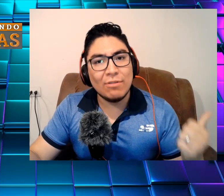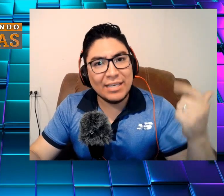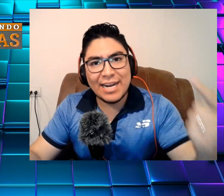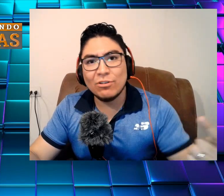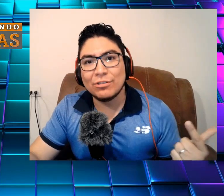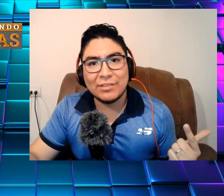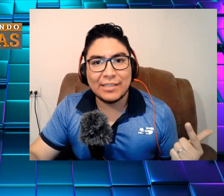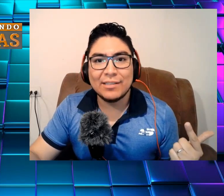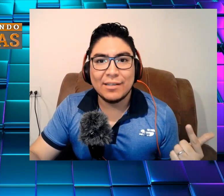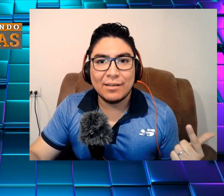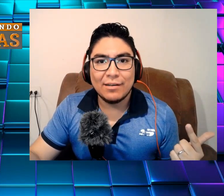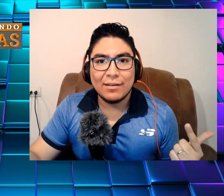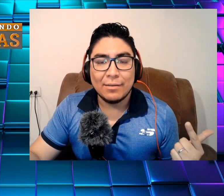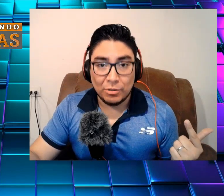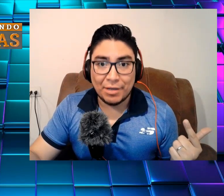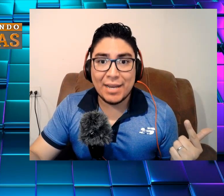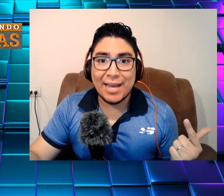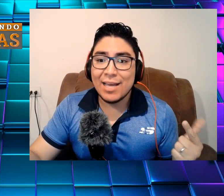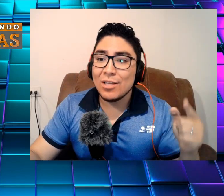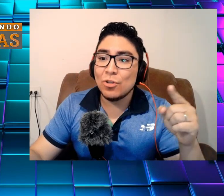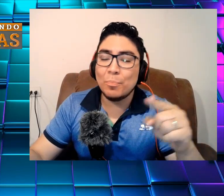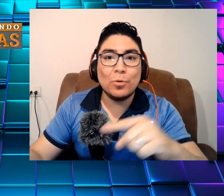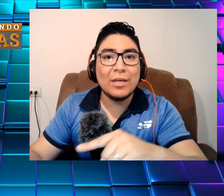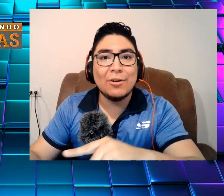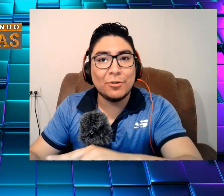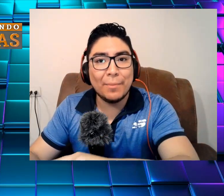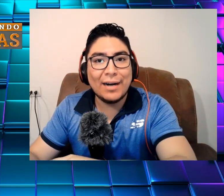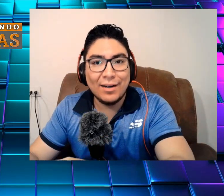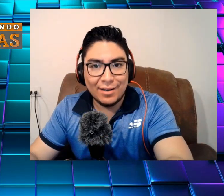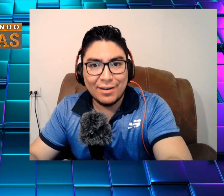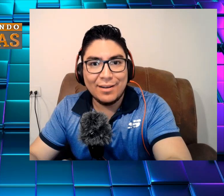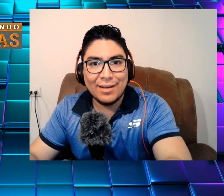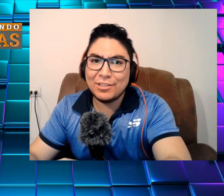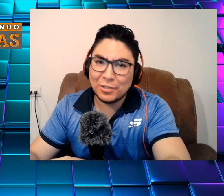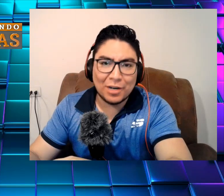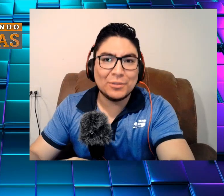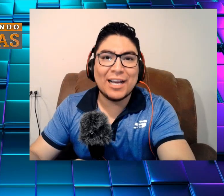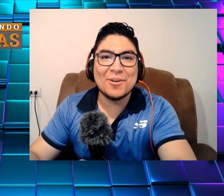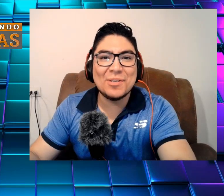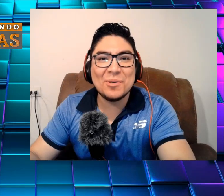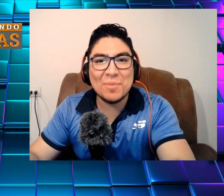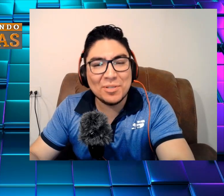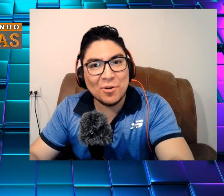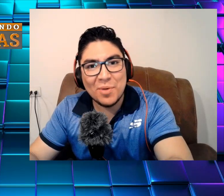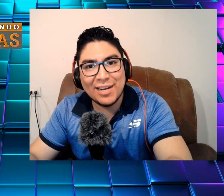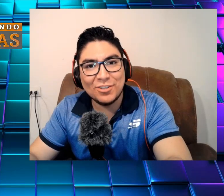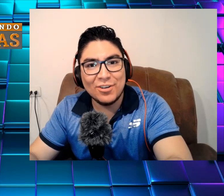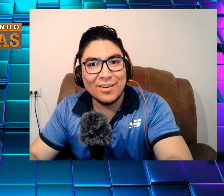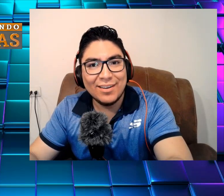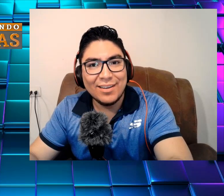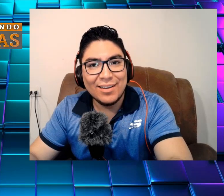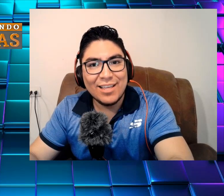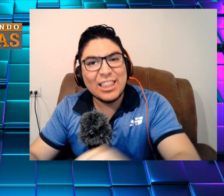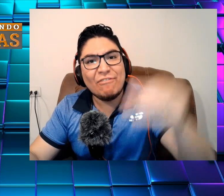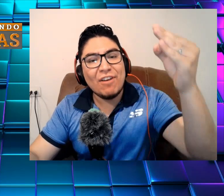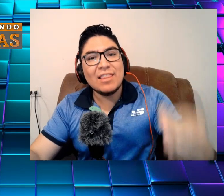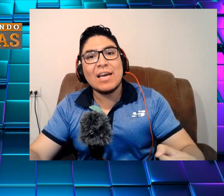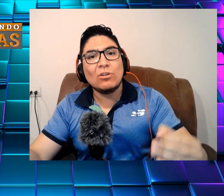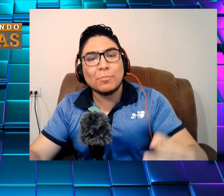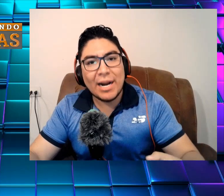marino quieren otros tres pero saben que no pudieron robar eso es otra cosa que no es en los medios de comunicación